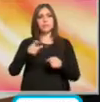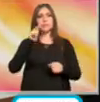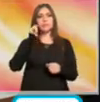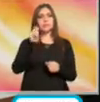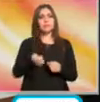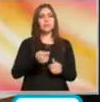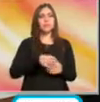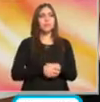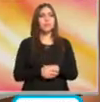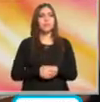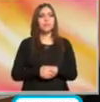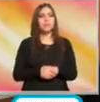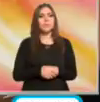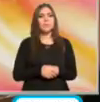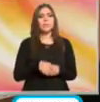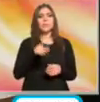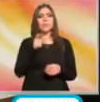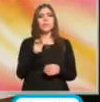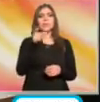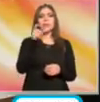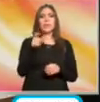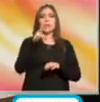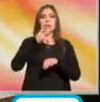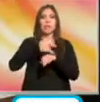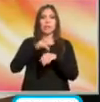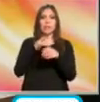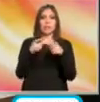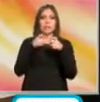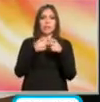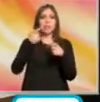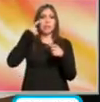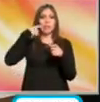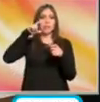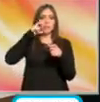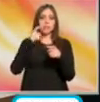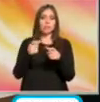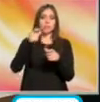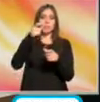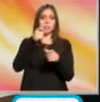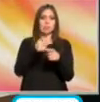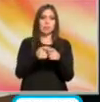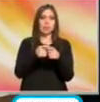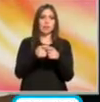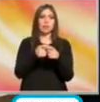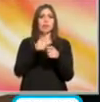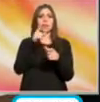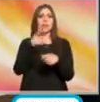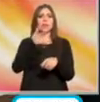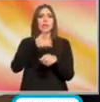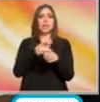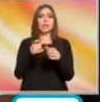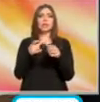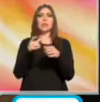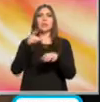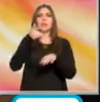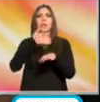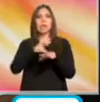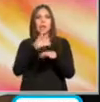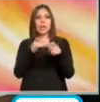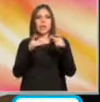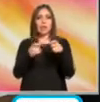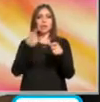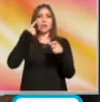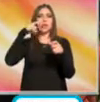es un pedacito, un trozo de queso, uno de jitomate, uno de queso y así sucesivamente. Intercaladito. Uno y uno, Exactamente. uno y uno nos